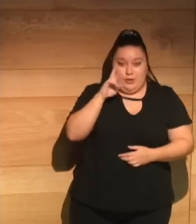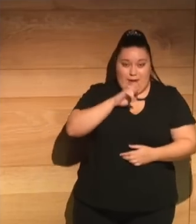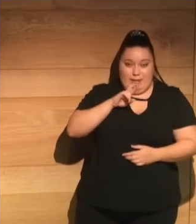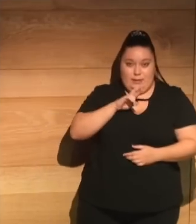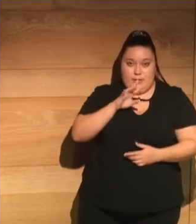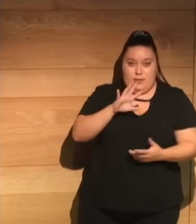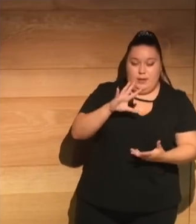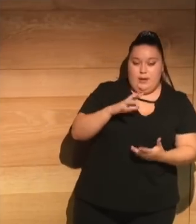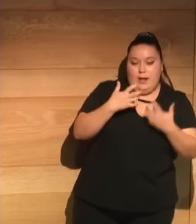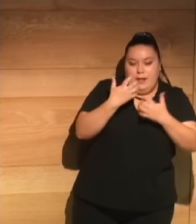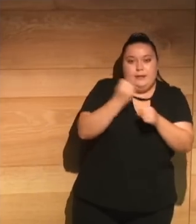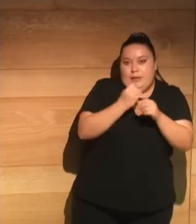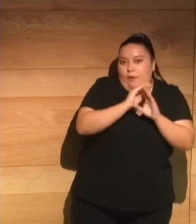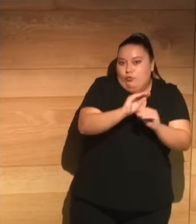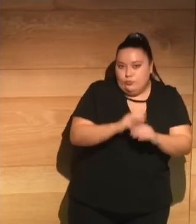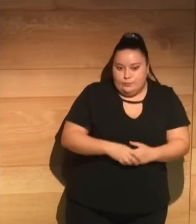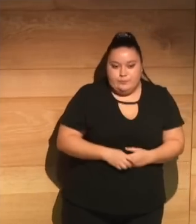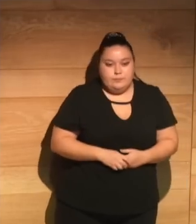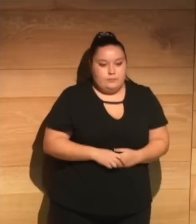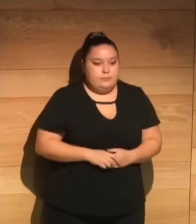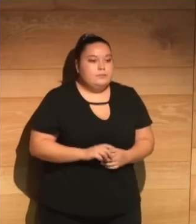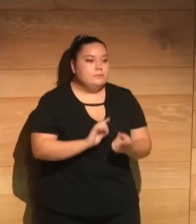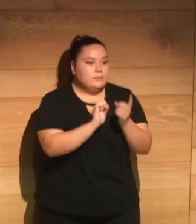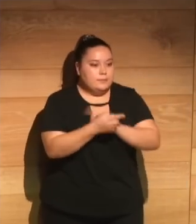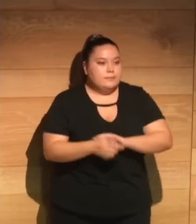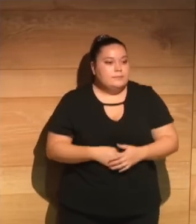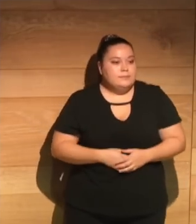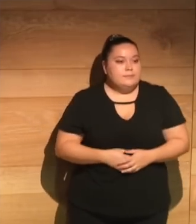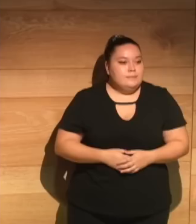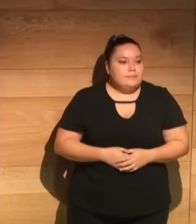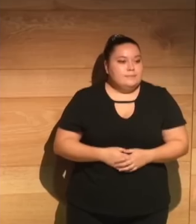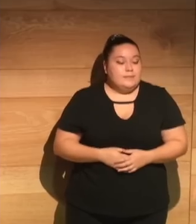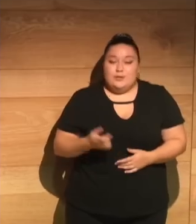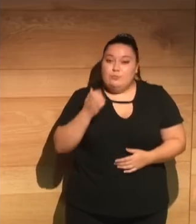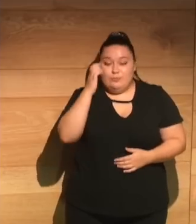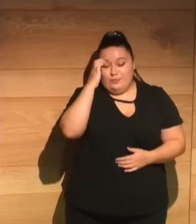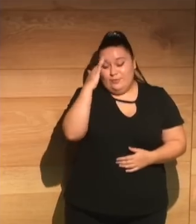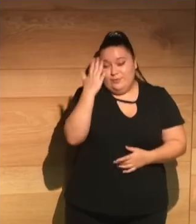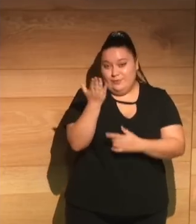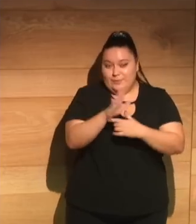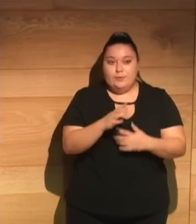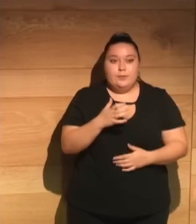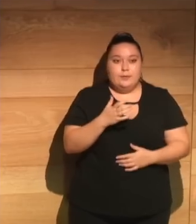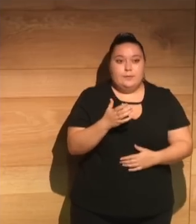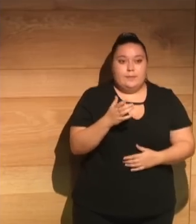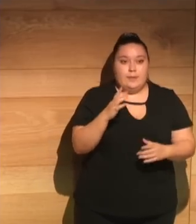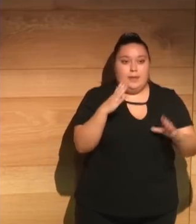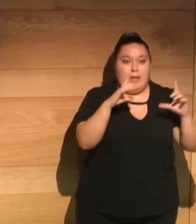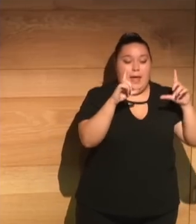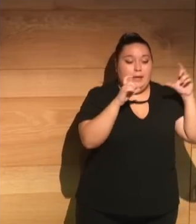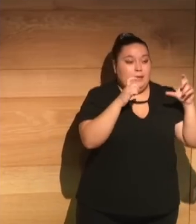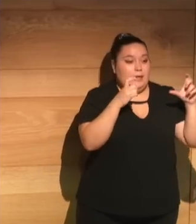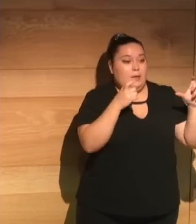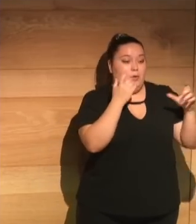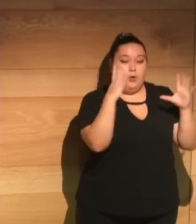invertida. Pero, en fin, es el espectáculo, y eso es interesante casi como reflexión filosófica. Es poner delante de la cámara oscura gente